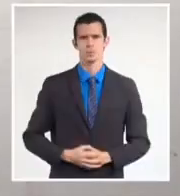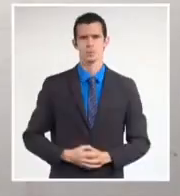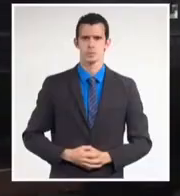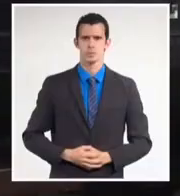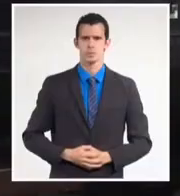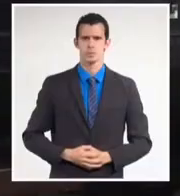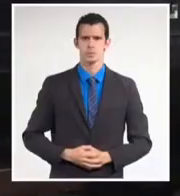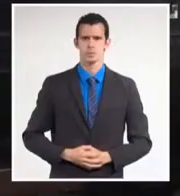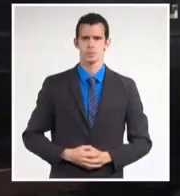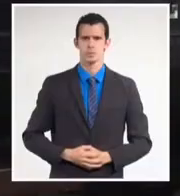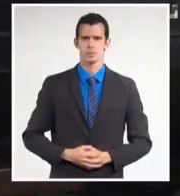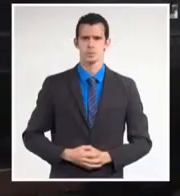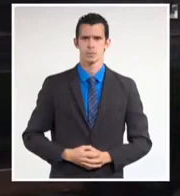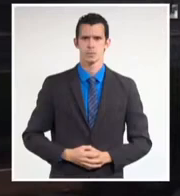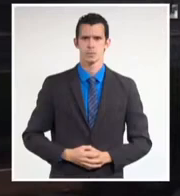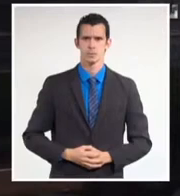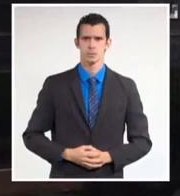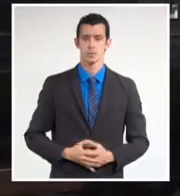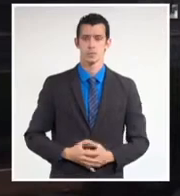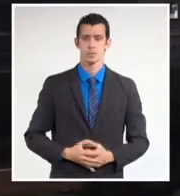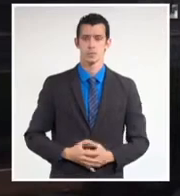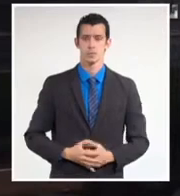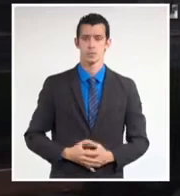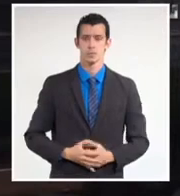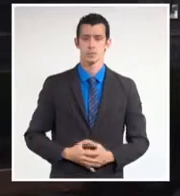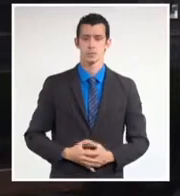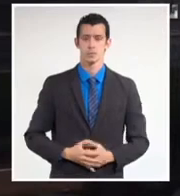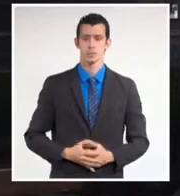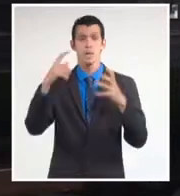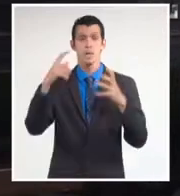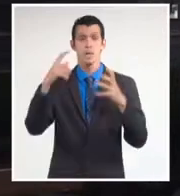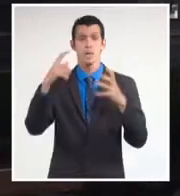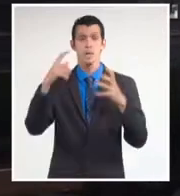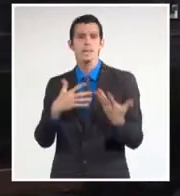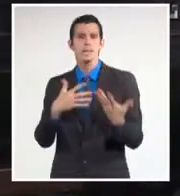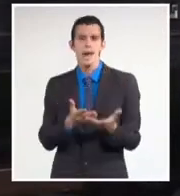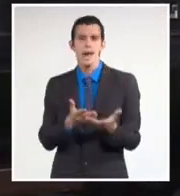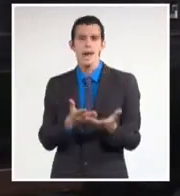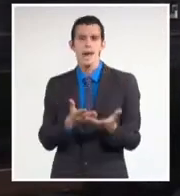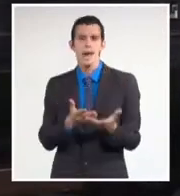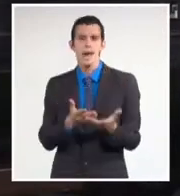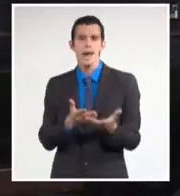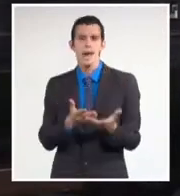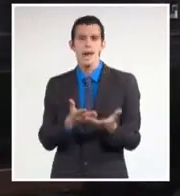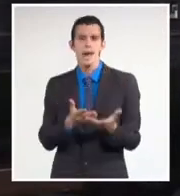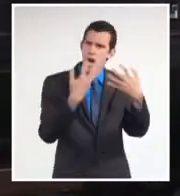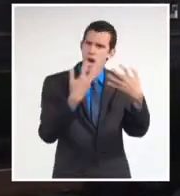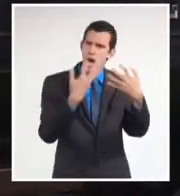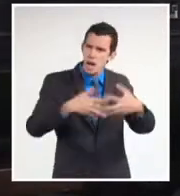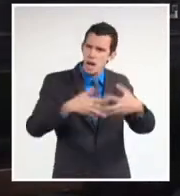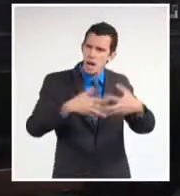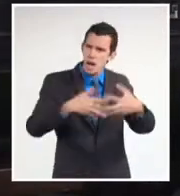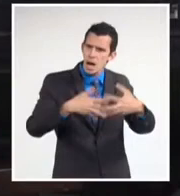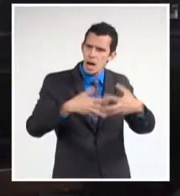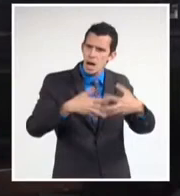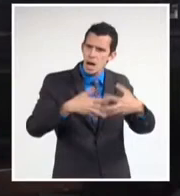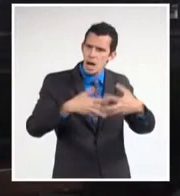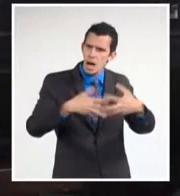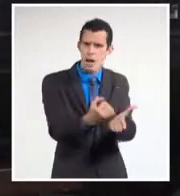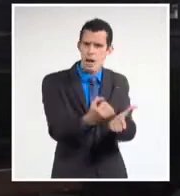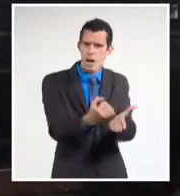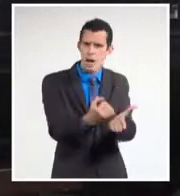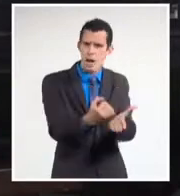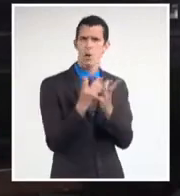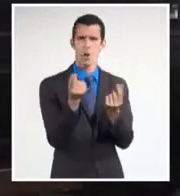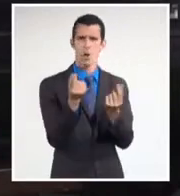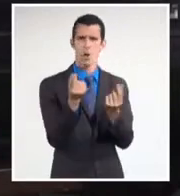Y el tema de cómo salvar la zafra azucarera tiene mucho que ver con la revitalización de la economía cubana y de cómo también salvar la economía cubana